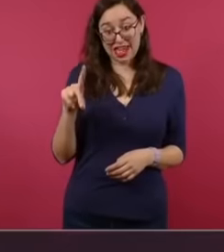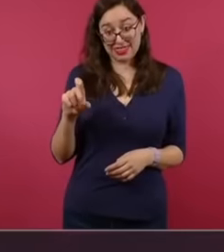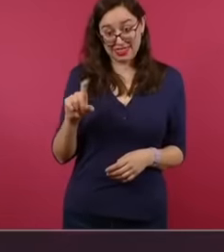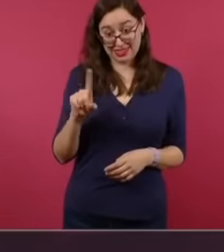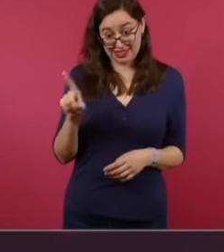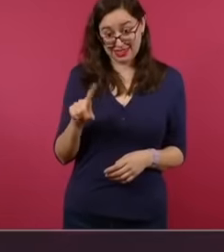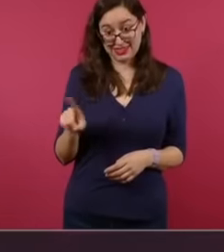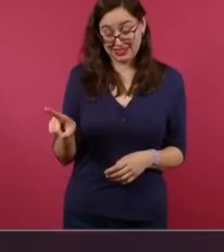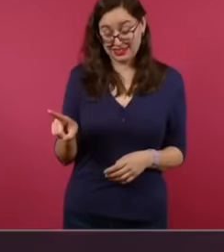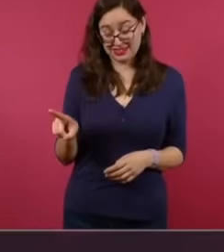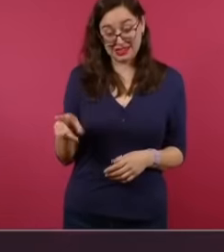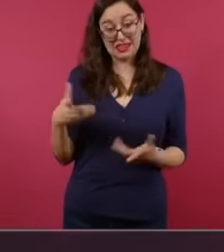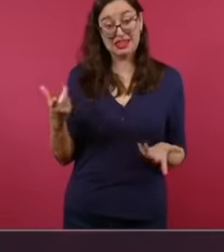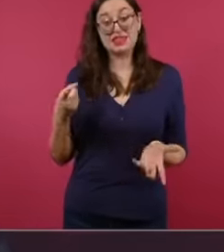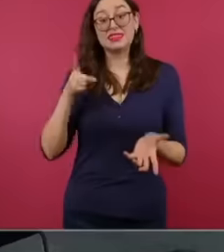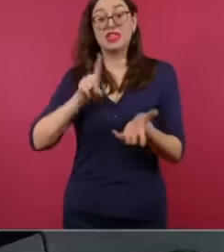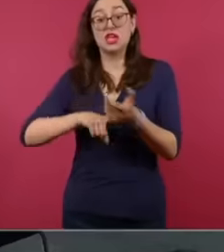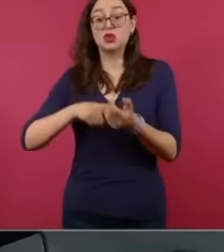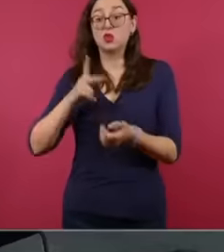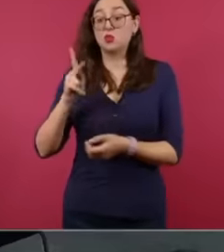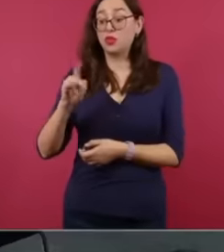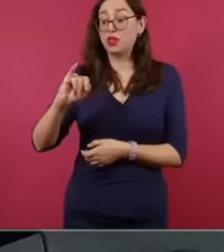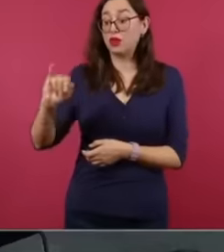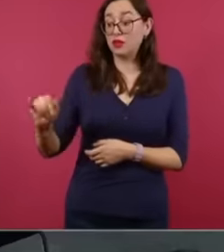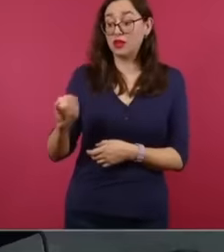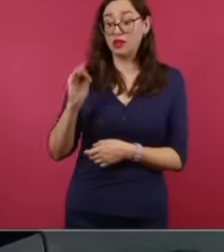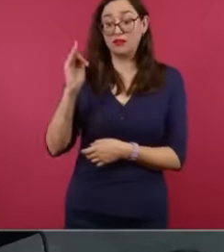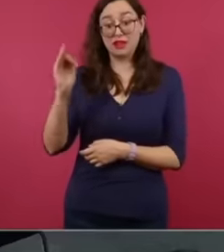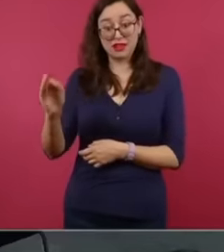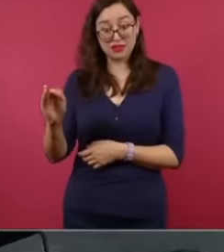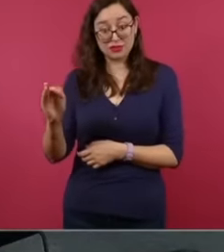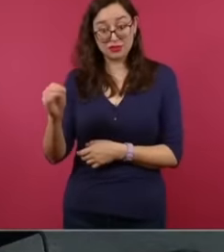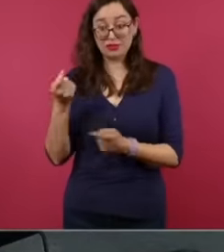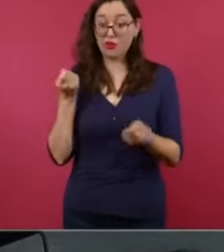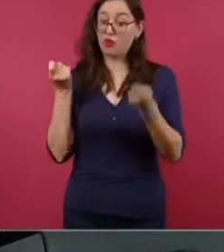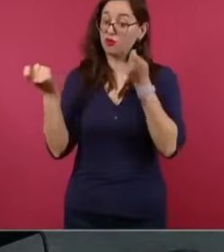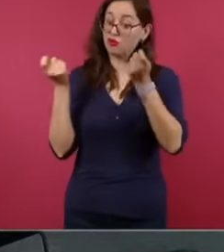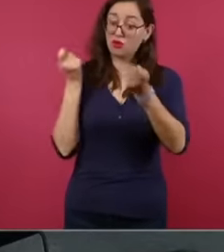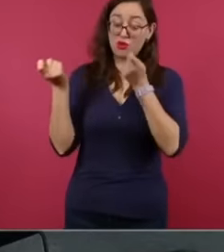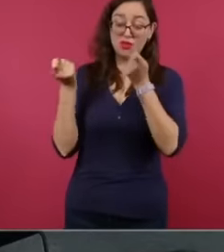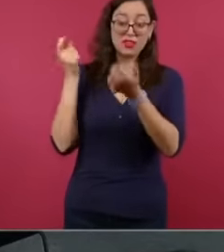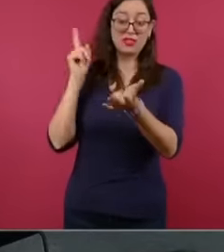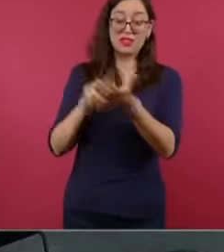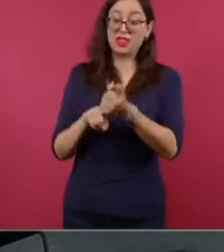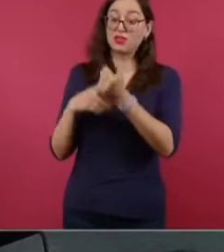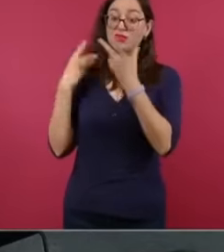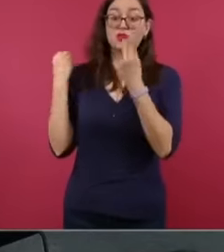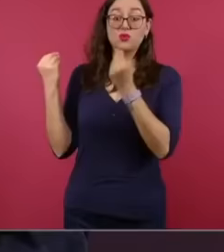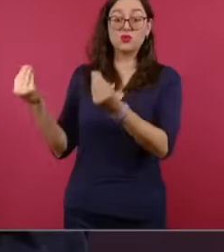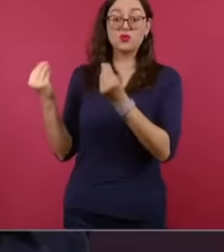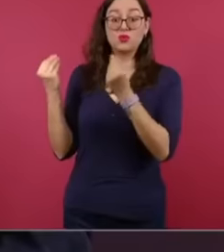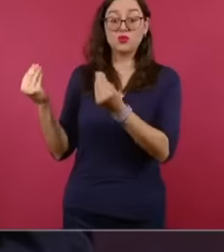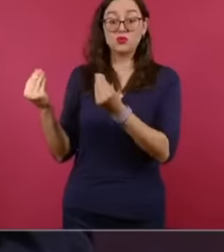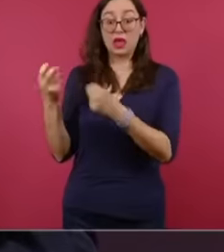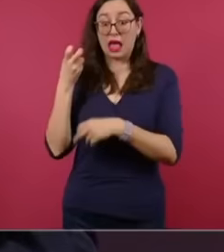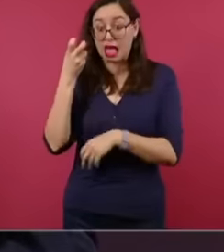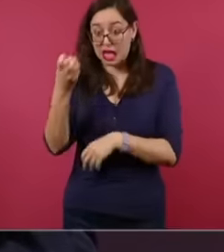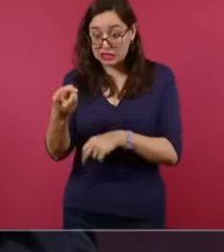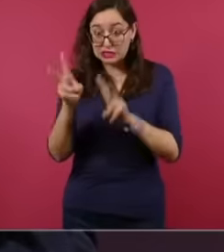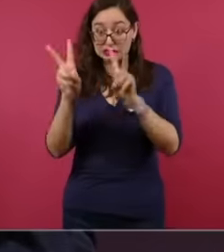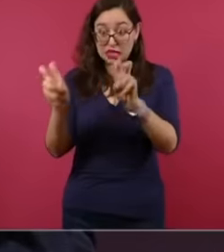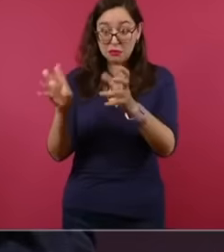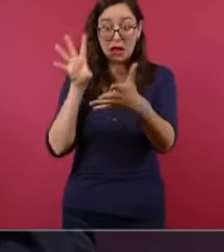Judicial. Sí. Y cuando liberan a una gente así, no lo hace el Ejecutivo.